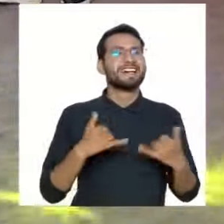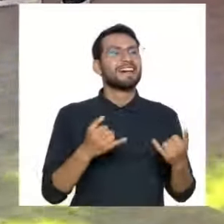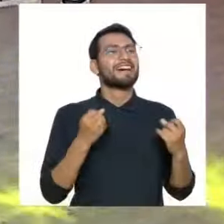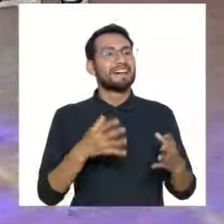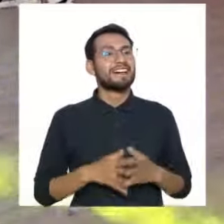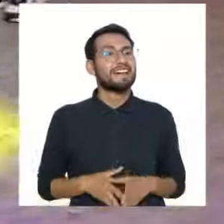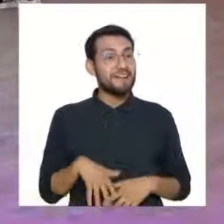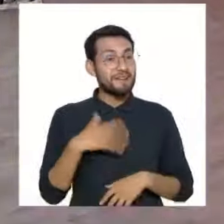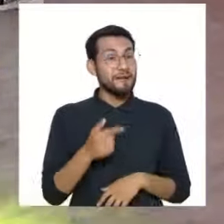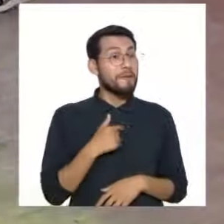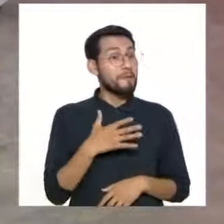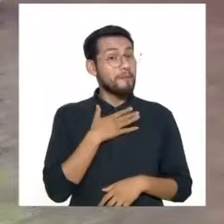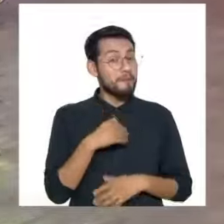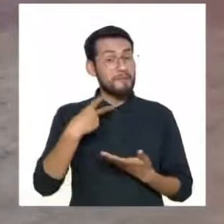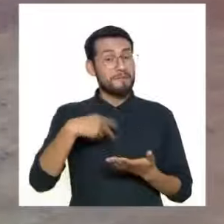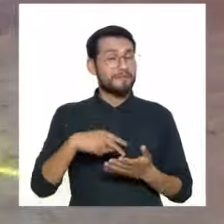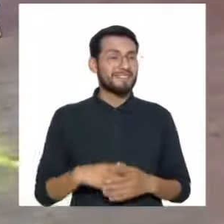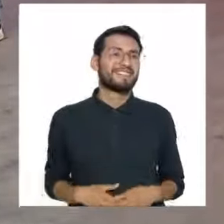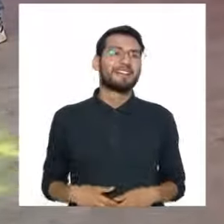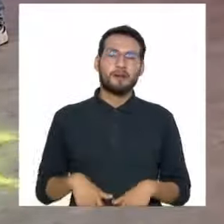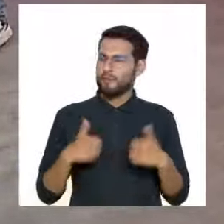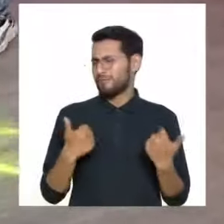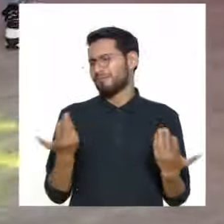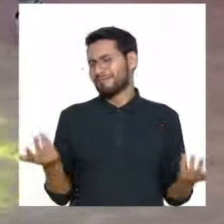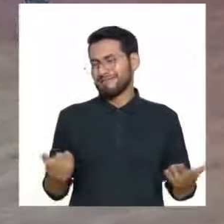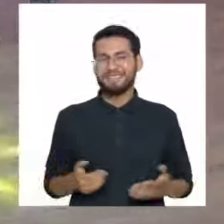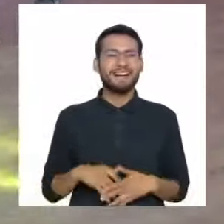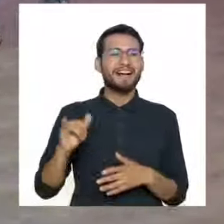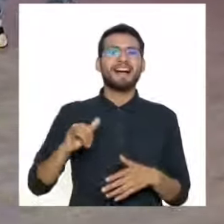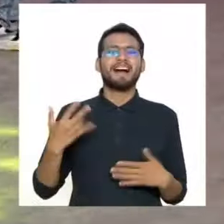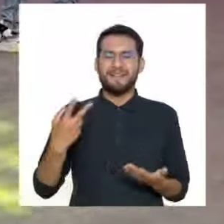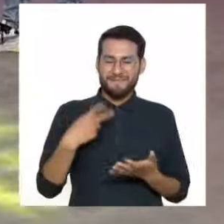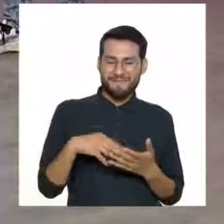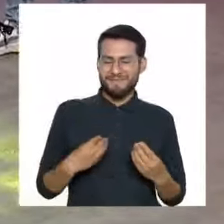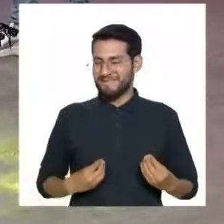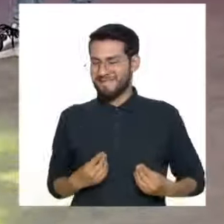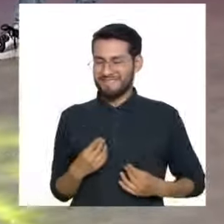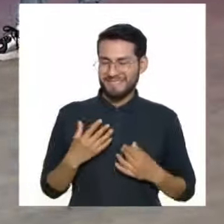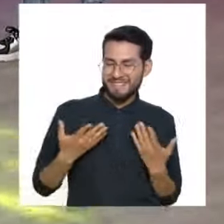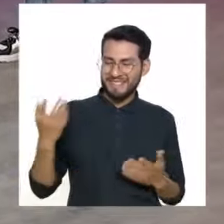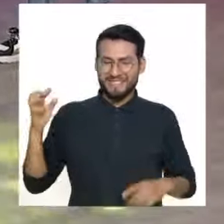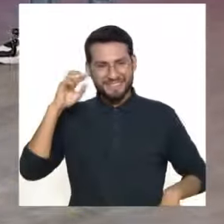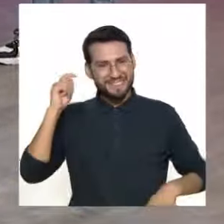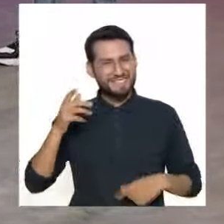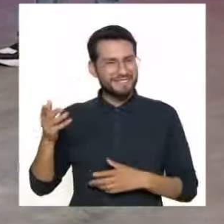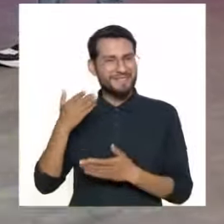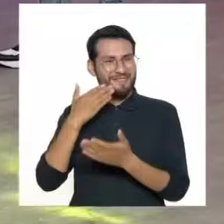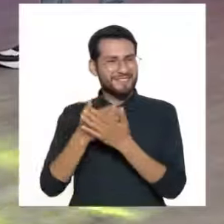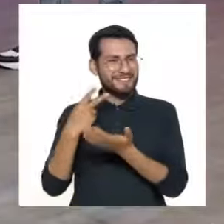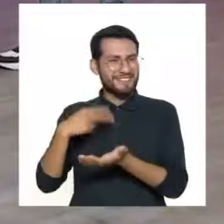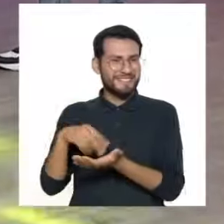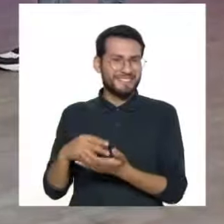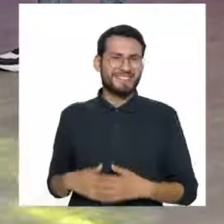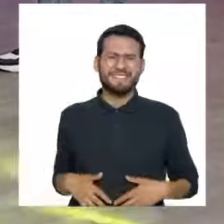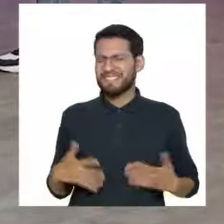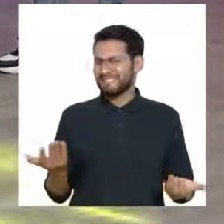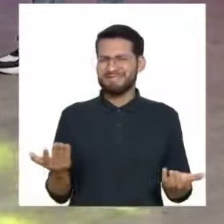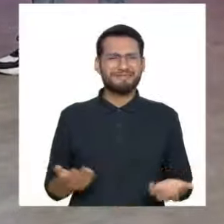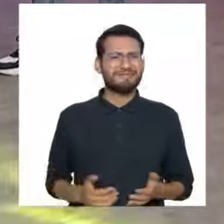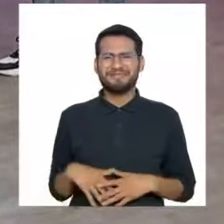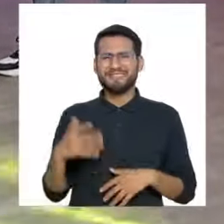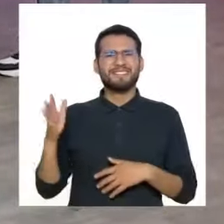sentido muy bien a mí me encanta bailar claro y además la frescura con que le pone nuestro nuestro querido piso al baile esos han sido